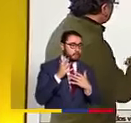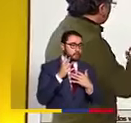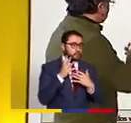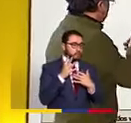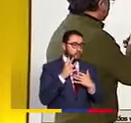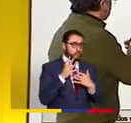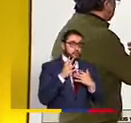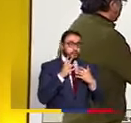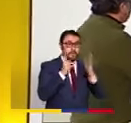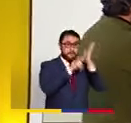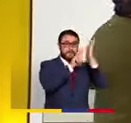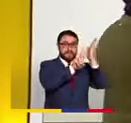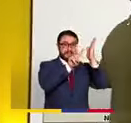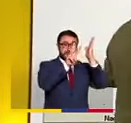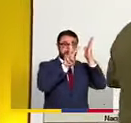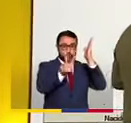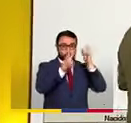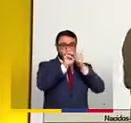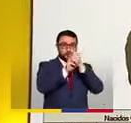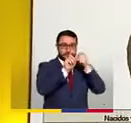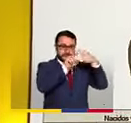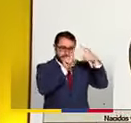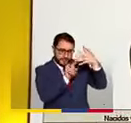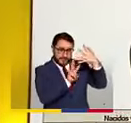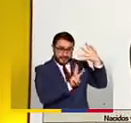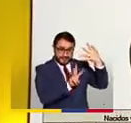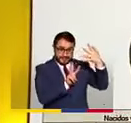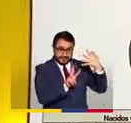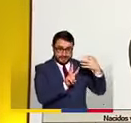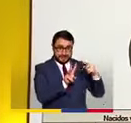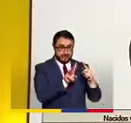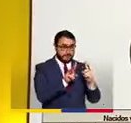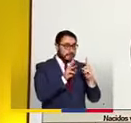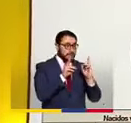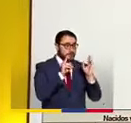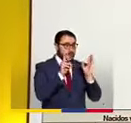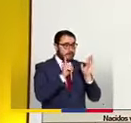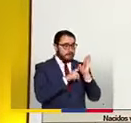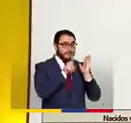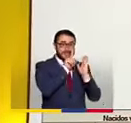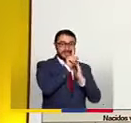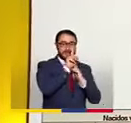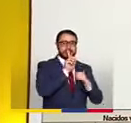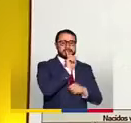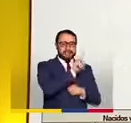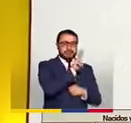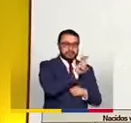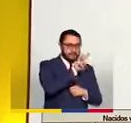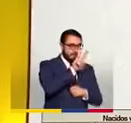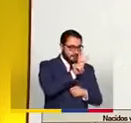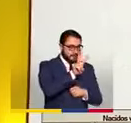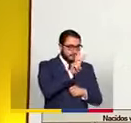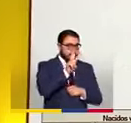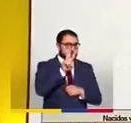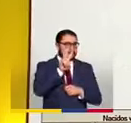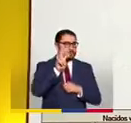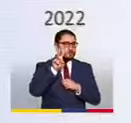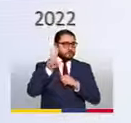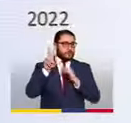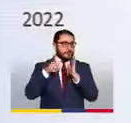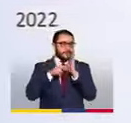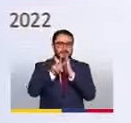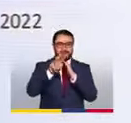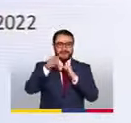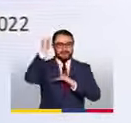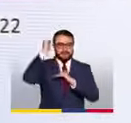semana 33, 2022, a 2023, 140, a 2024,